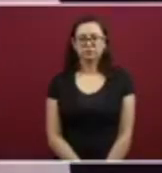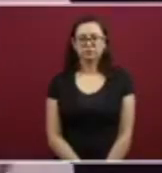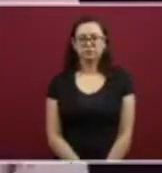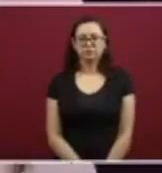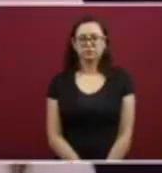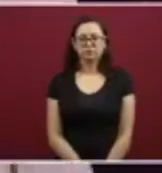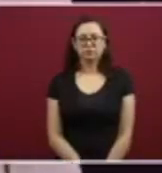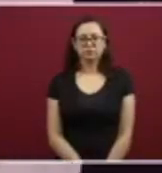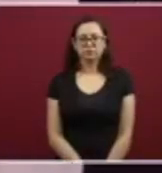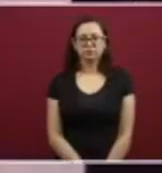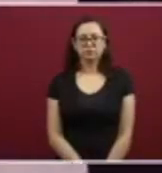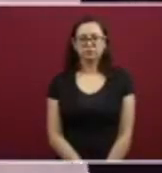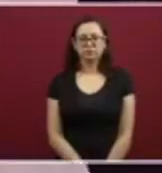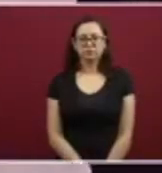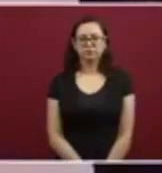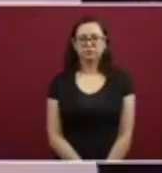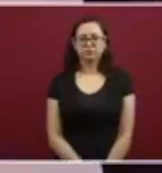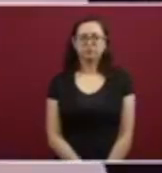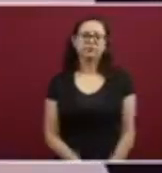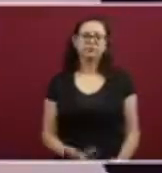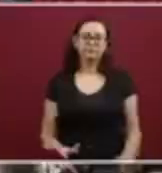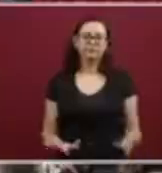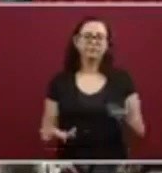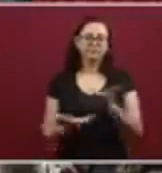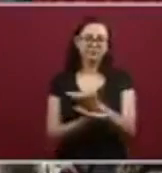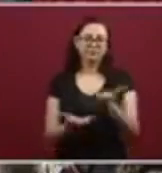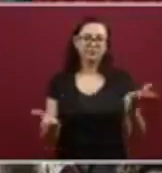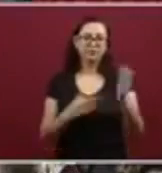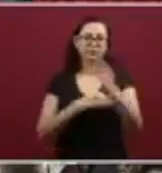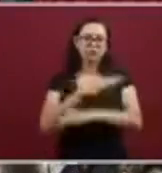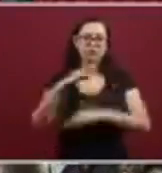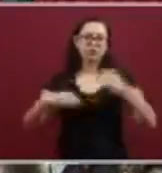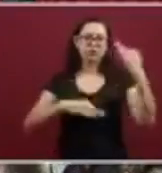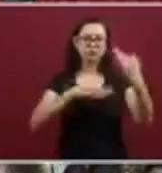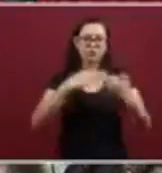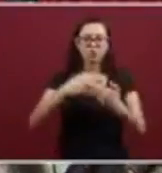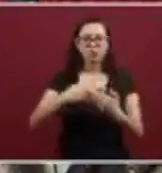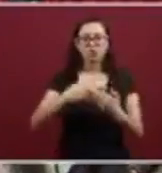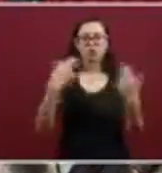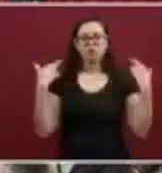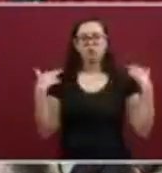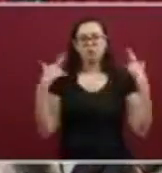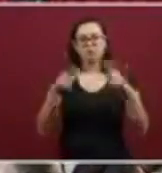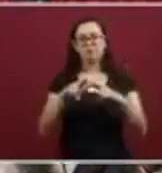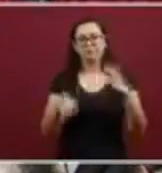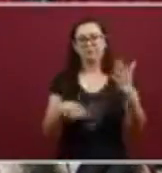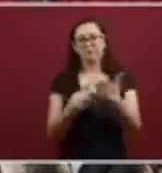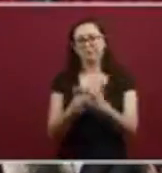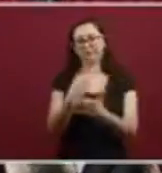El reconocimiento de nuestro aplauso para todos los maestros galardonados.